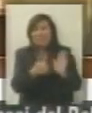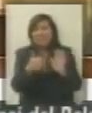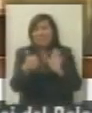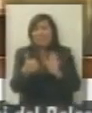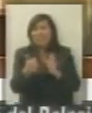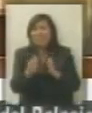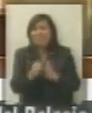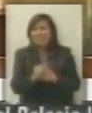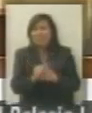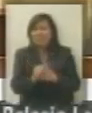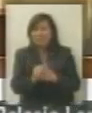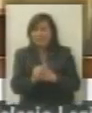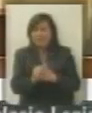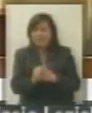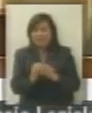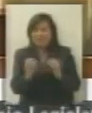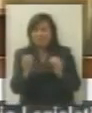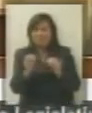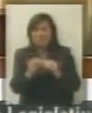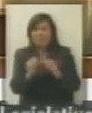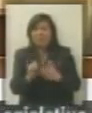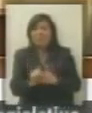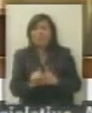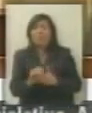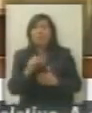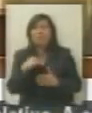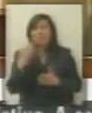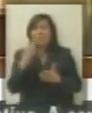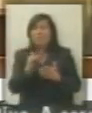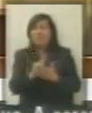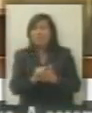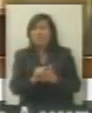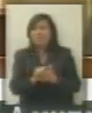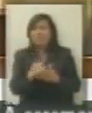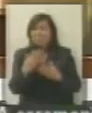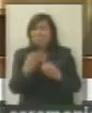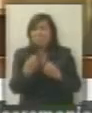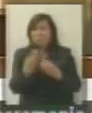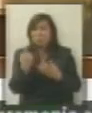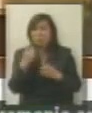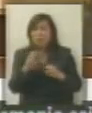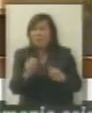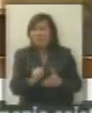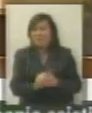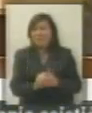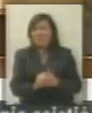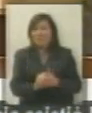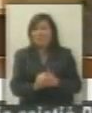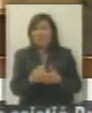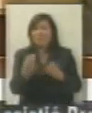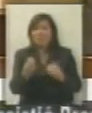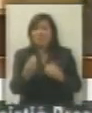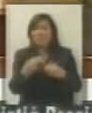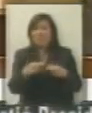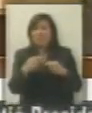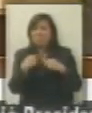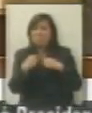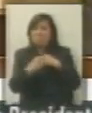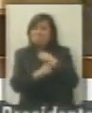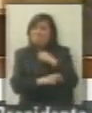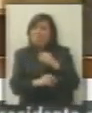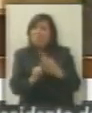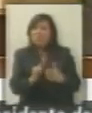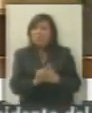en el año 2010. Somos conscientes, señores, que hay mucho por hacer, sobre todo en el combate a la pobreza